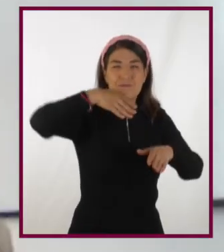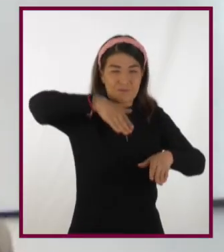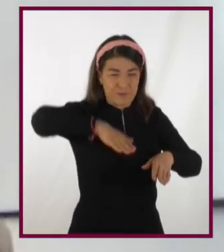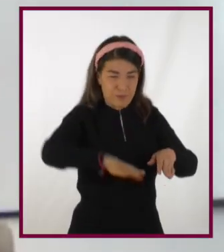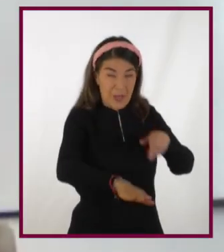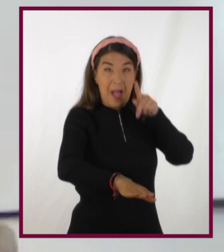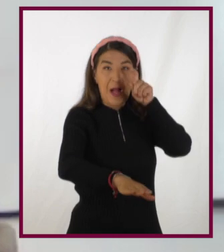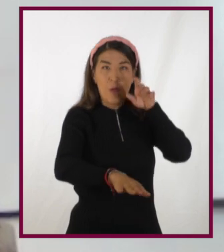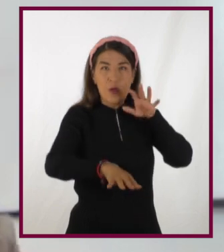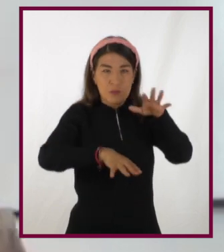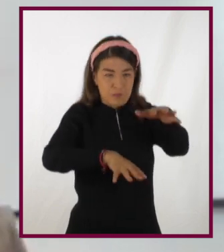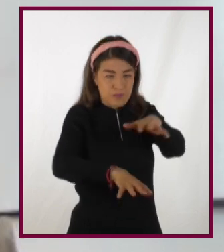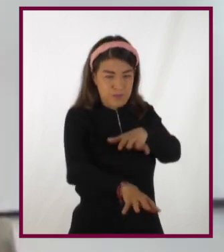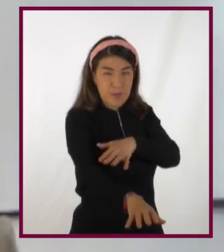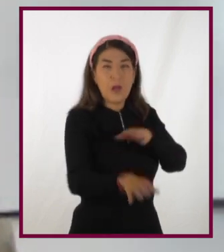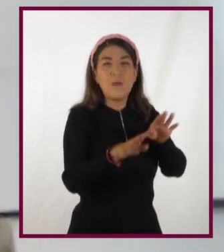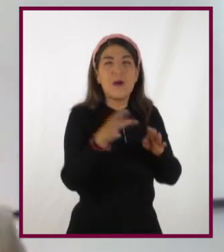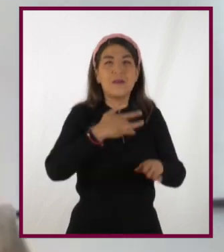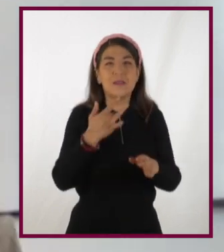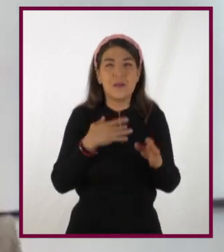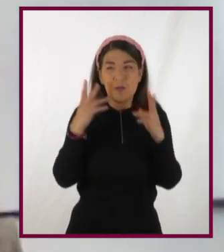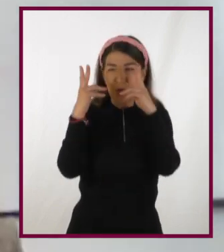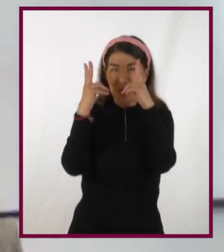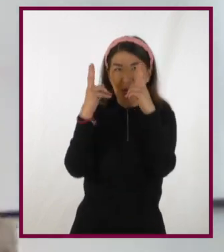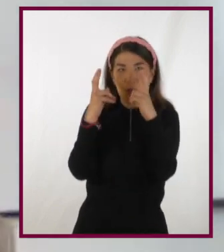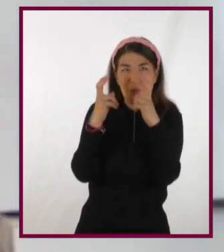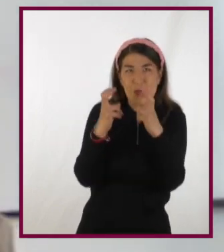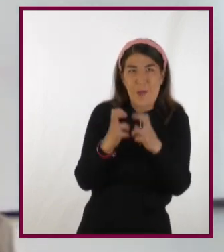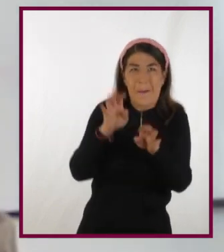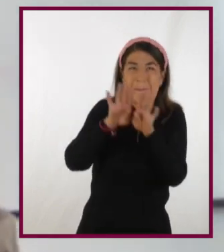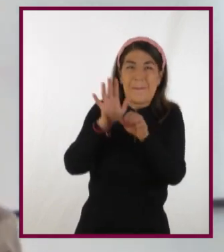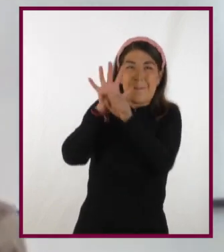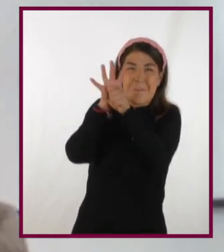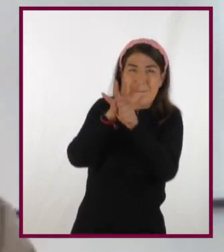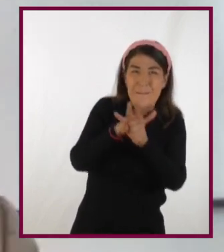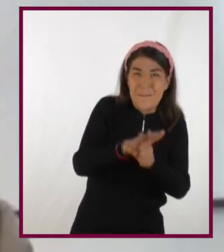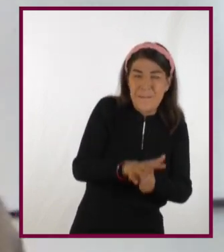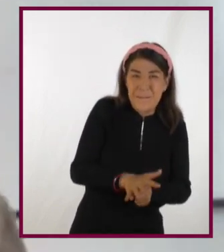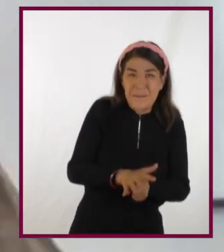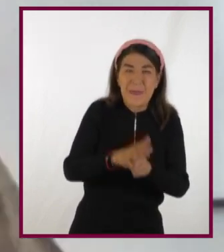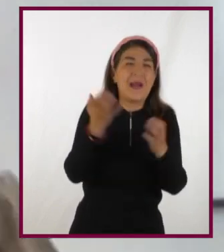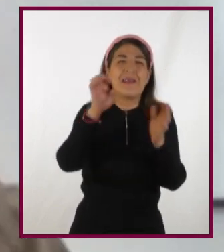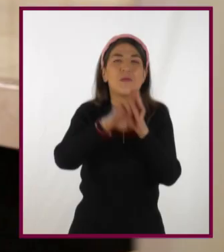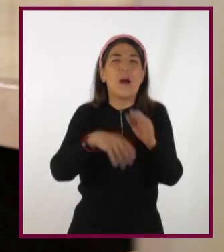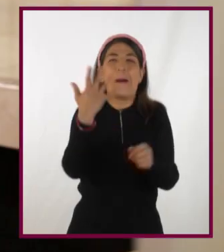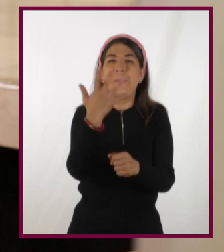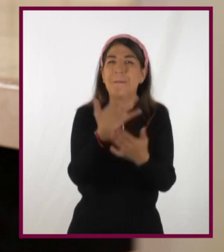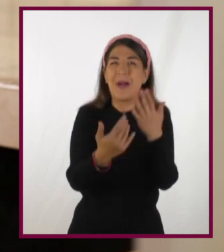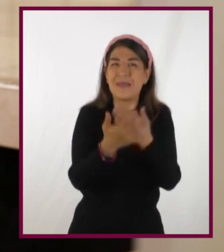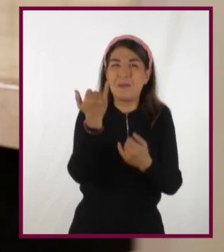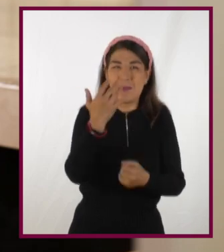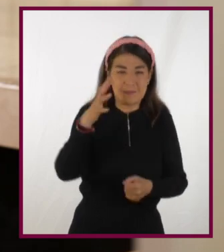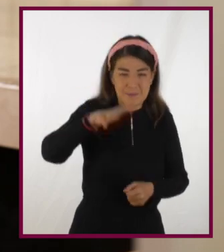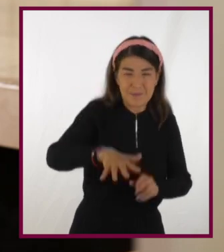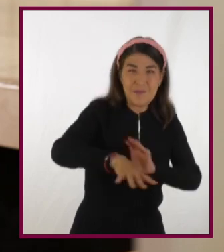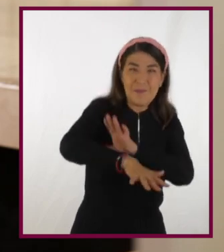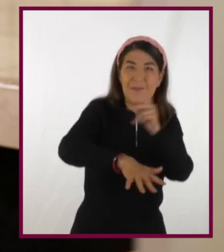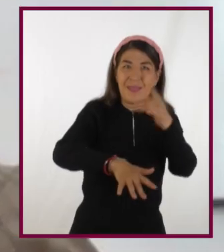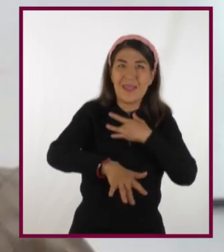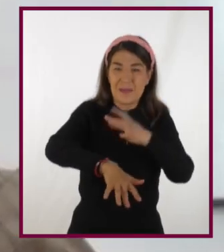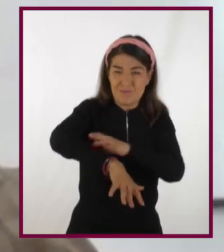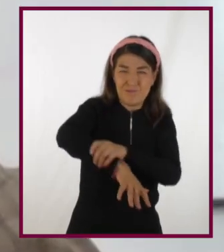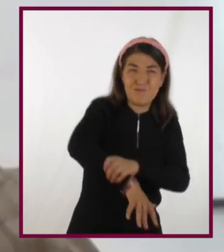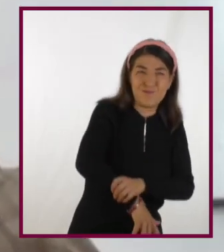a través del contacto con la superficie de nuestra piel, presiona más a nuestra mano, por ejemplo. ¿Cómo se puede medir la presión del